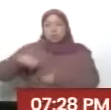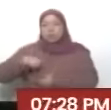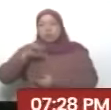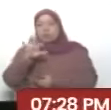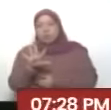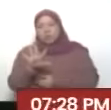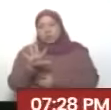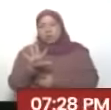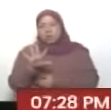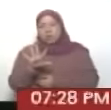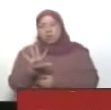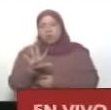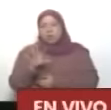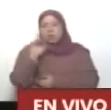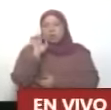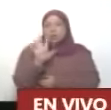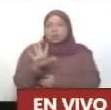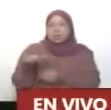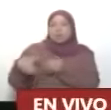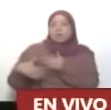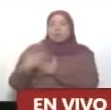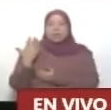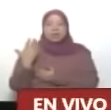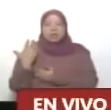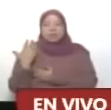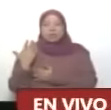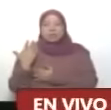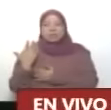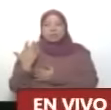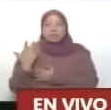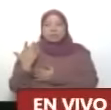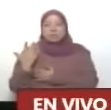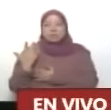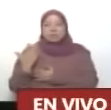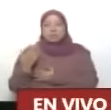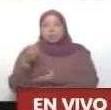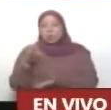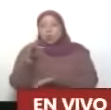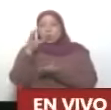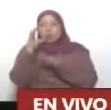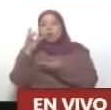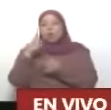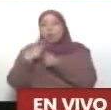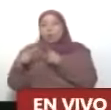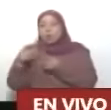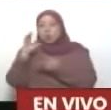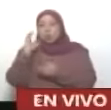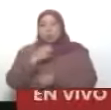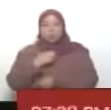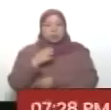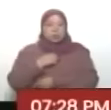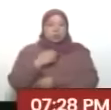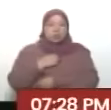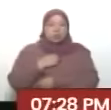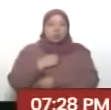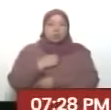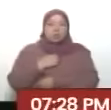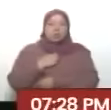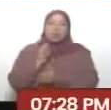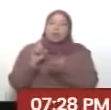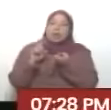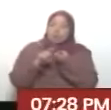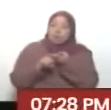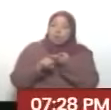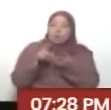levantamos, fue a las 5. Son las 5 de la mañana. Deme otra copa, le dice al cantinero. Pero yo no pedía un cantinero, yo pedí fe,